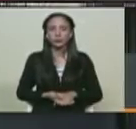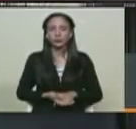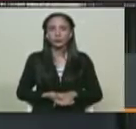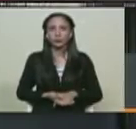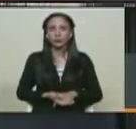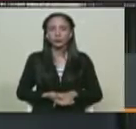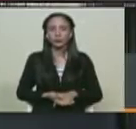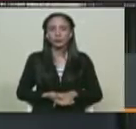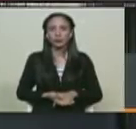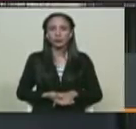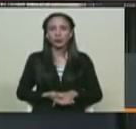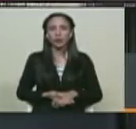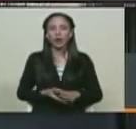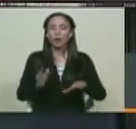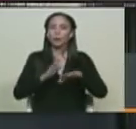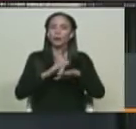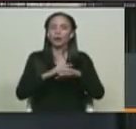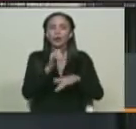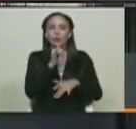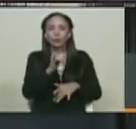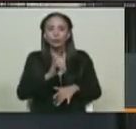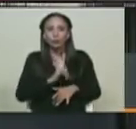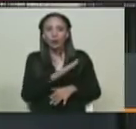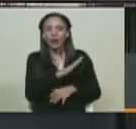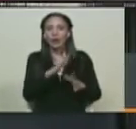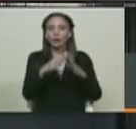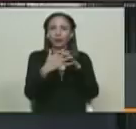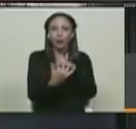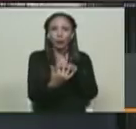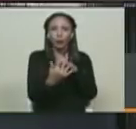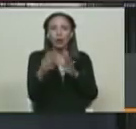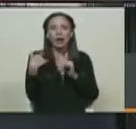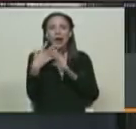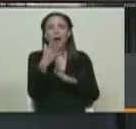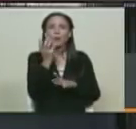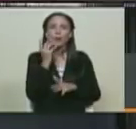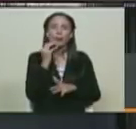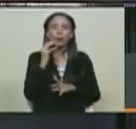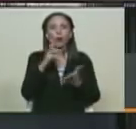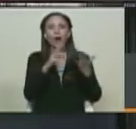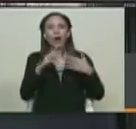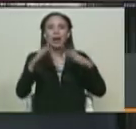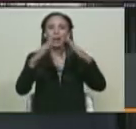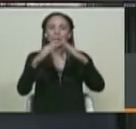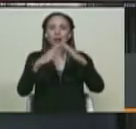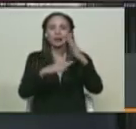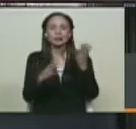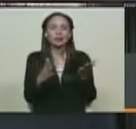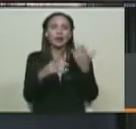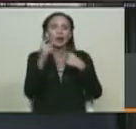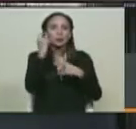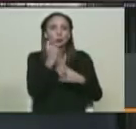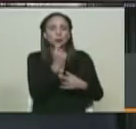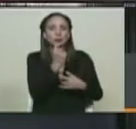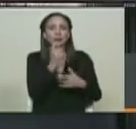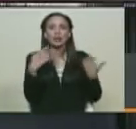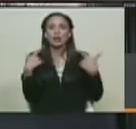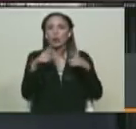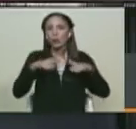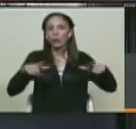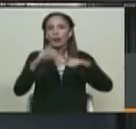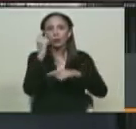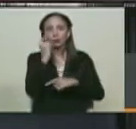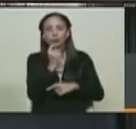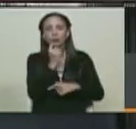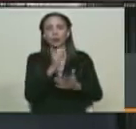porque es Barrio Adentro quien le llega a la embarazada de aquí, de la escalera número 5 del barrio Sucre o